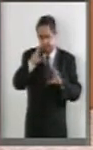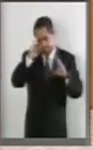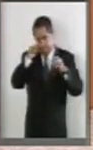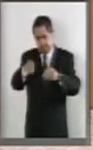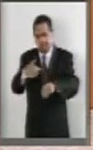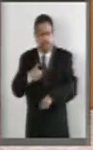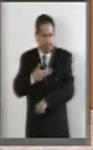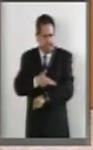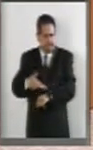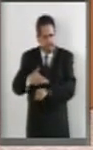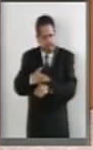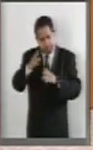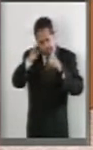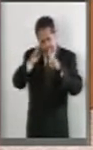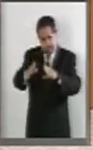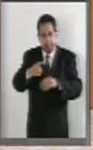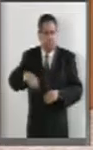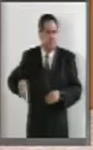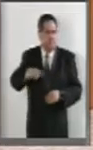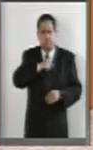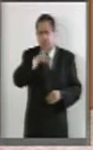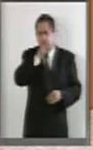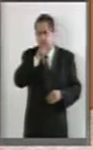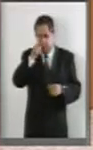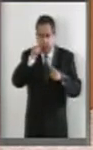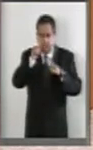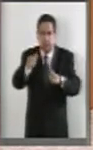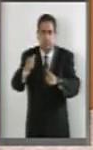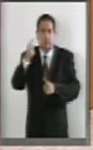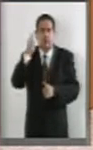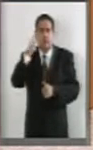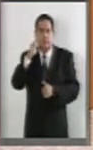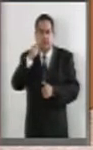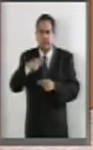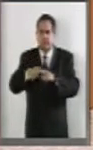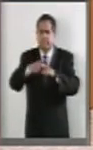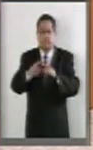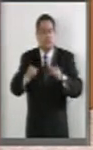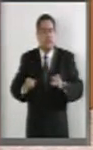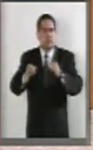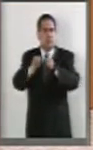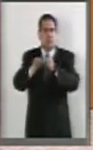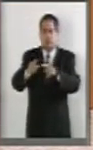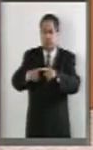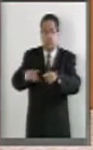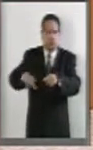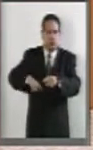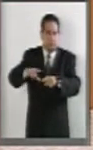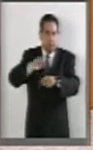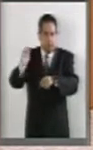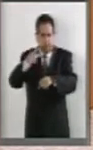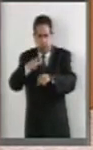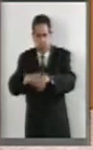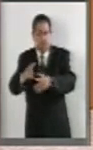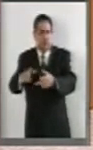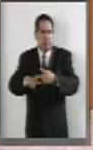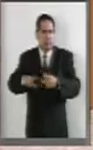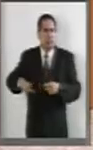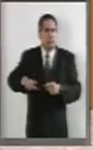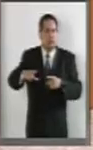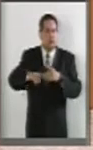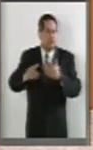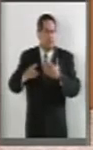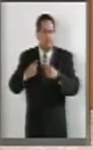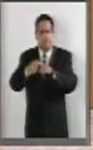una mayor preocupación para que las instituciones del gobierno federal, del gobierno estatal